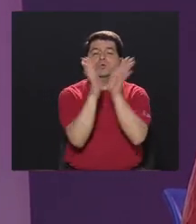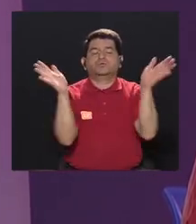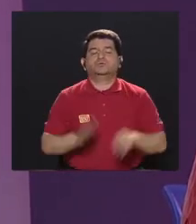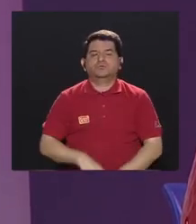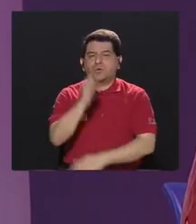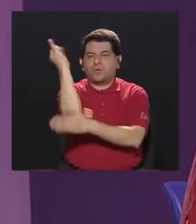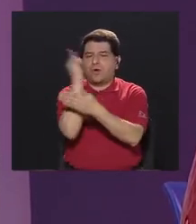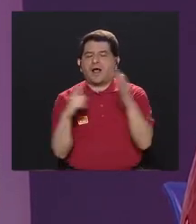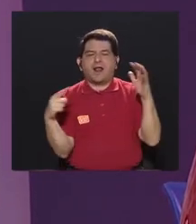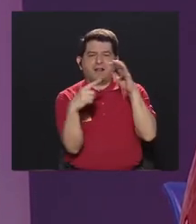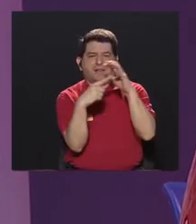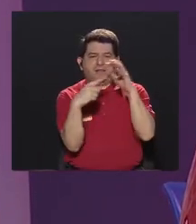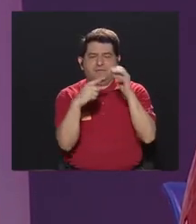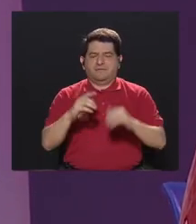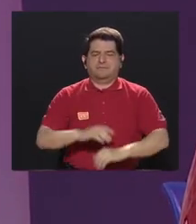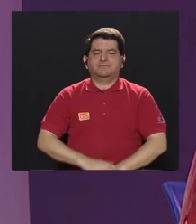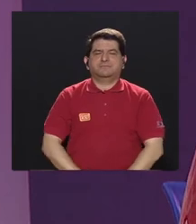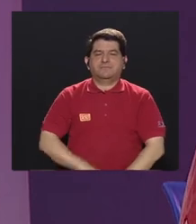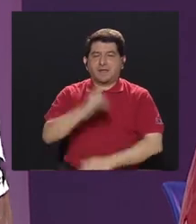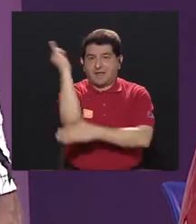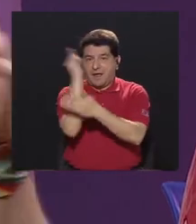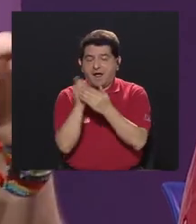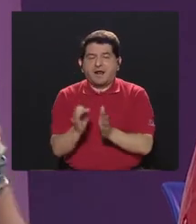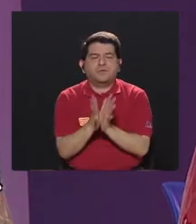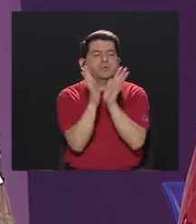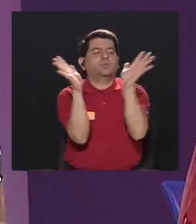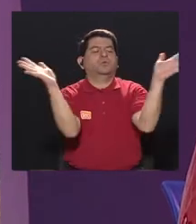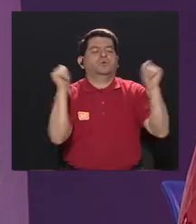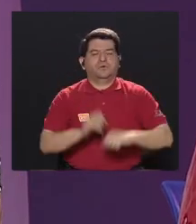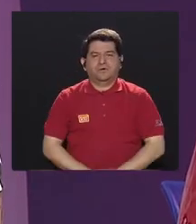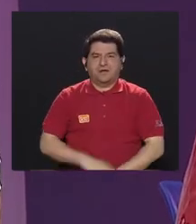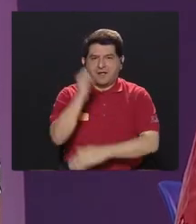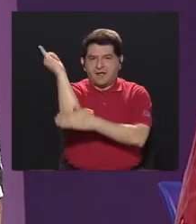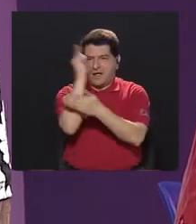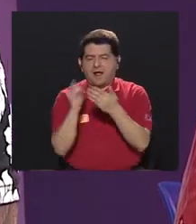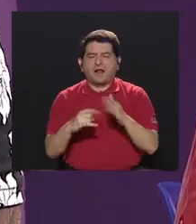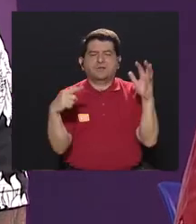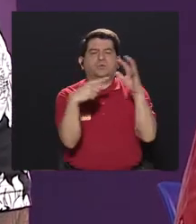arte popular, arte público,